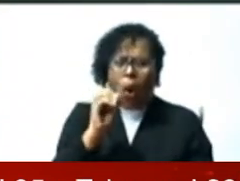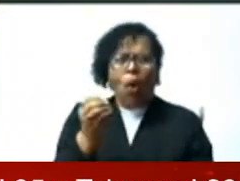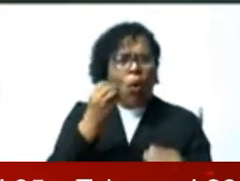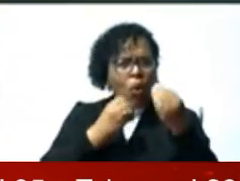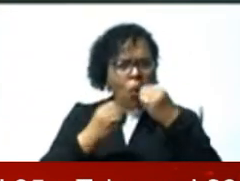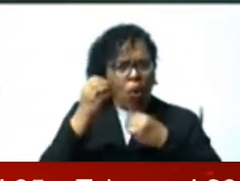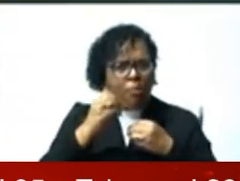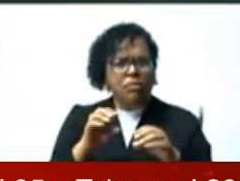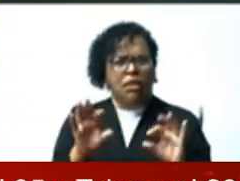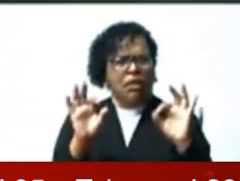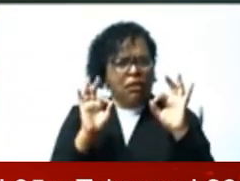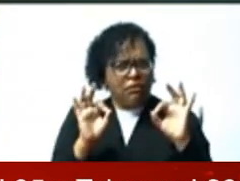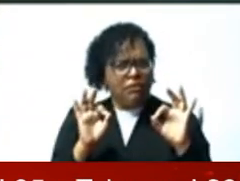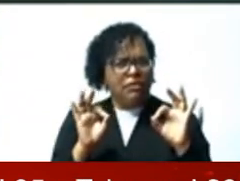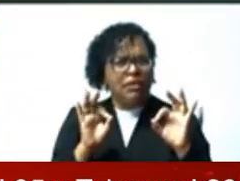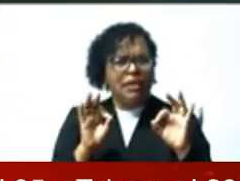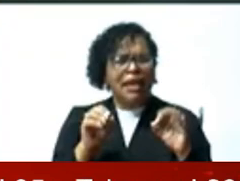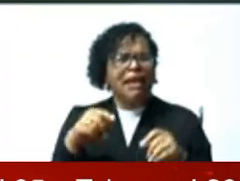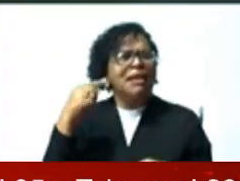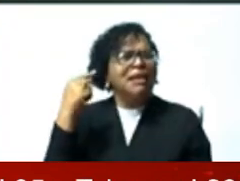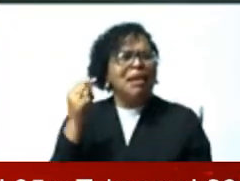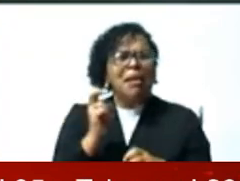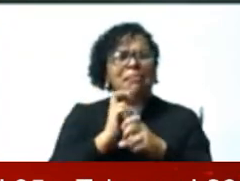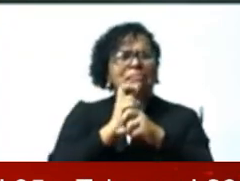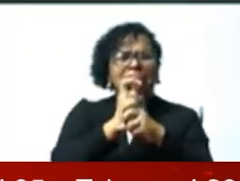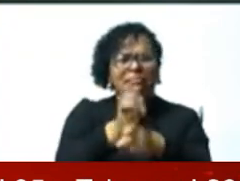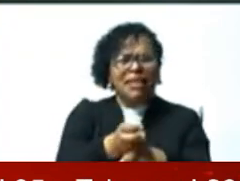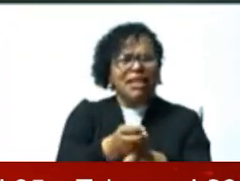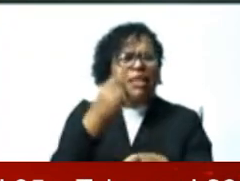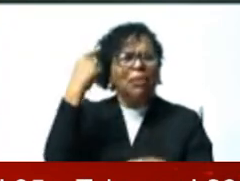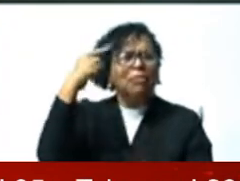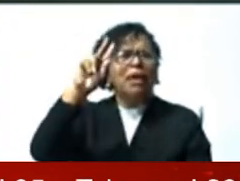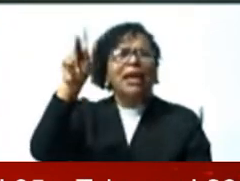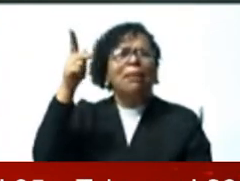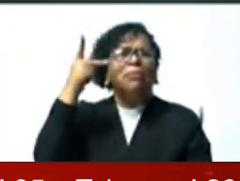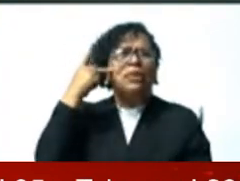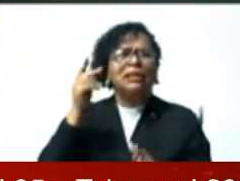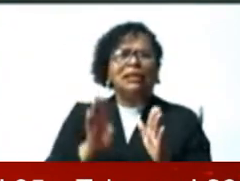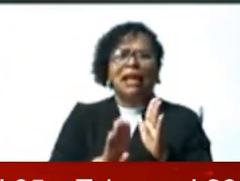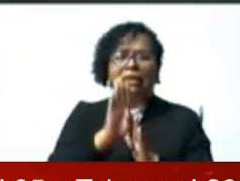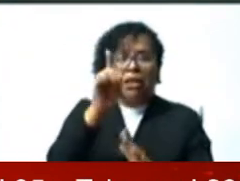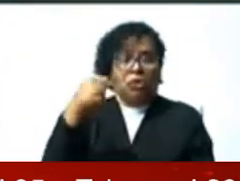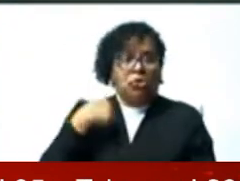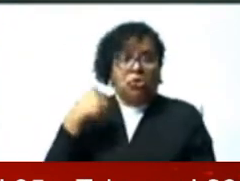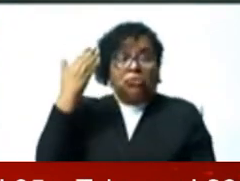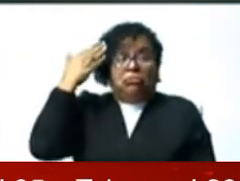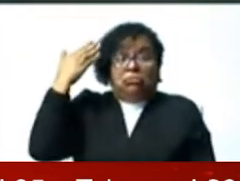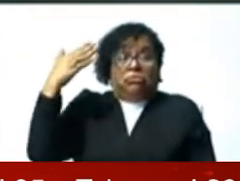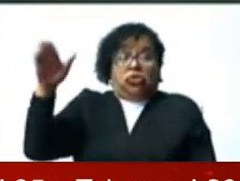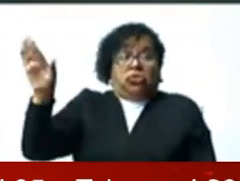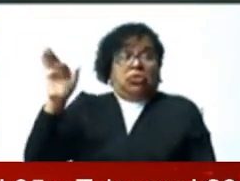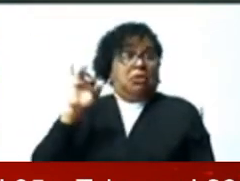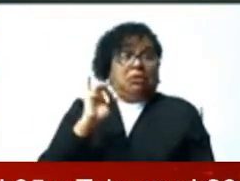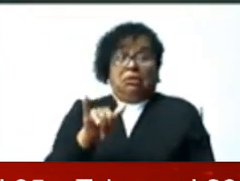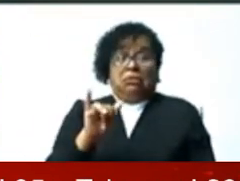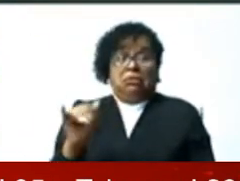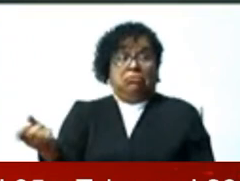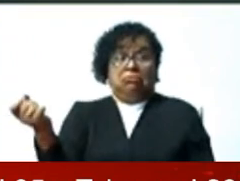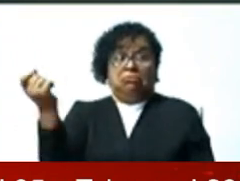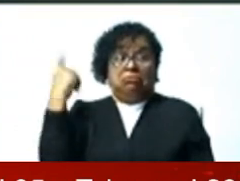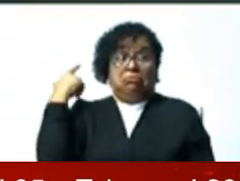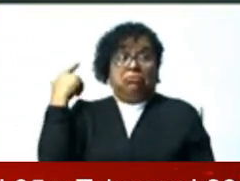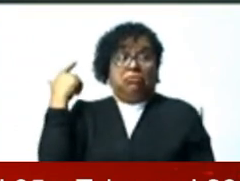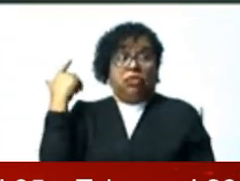dominicanos. Es un préstamo para operaciones de política de desarrollo. No tengo la menor idea de lo que es eso. Y por vía de